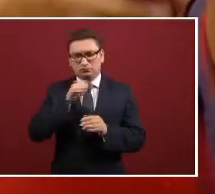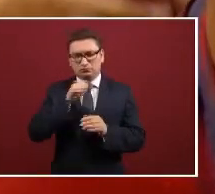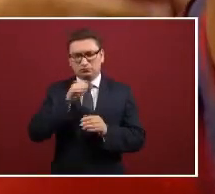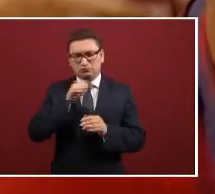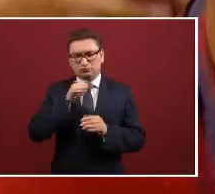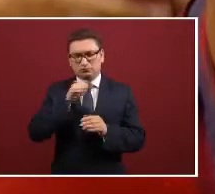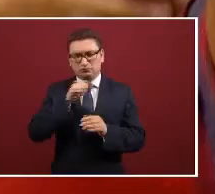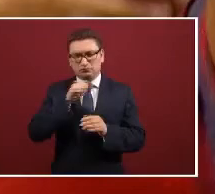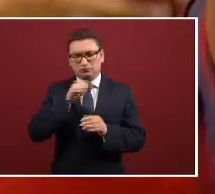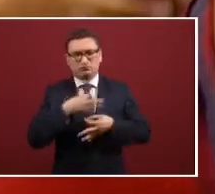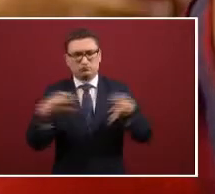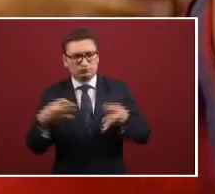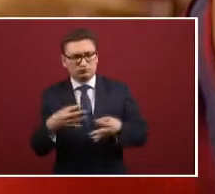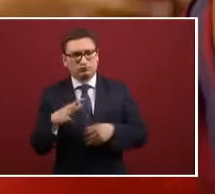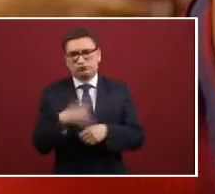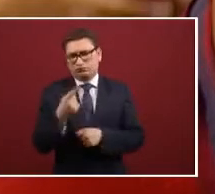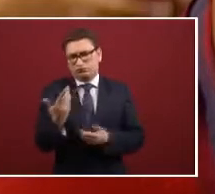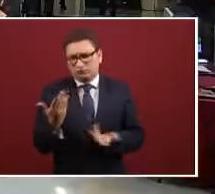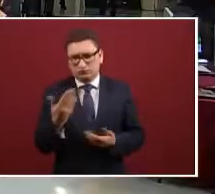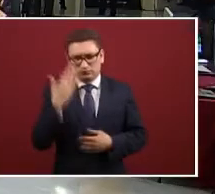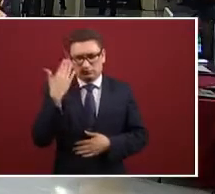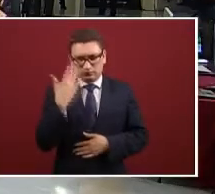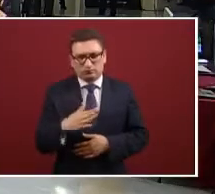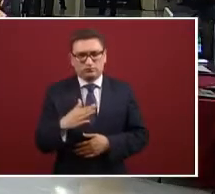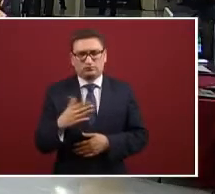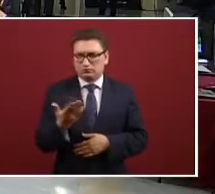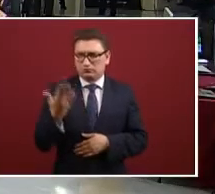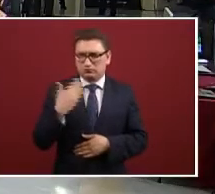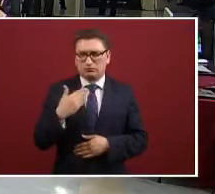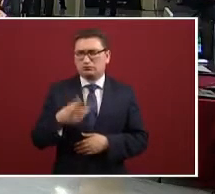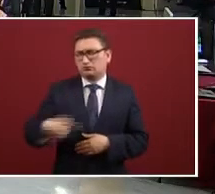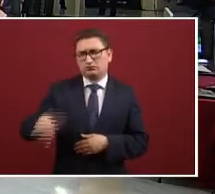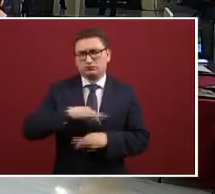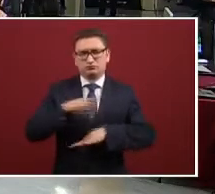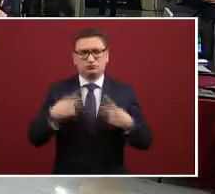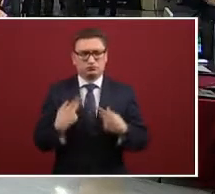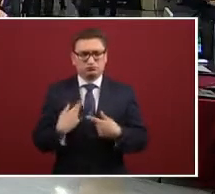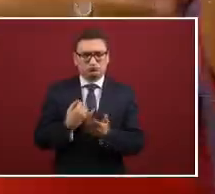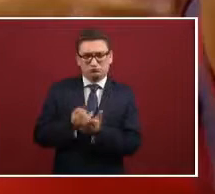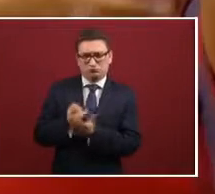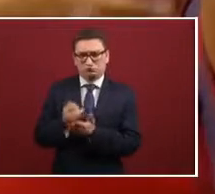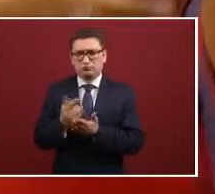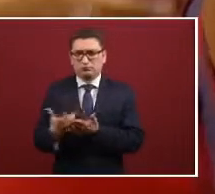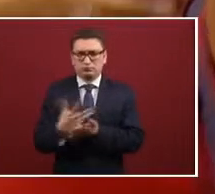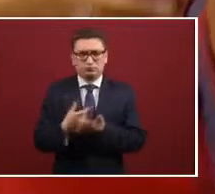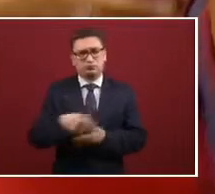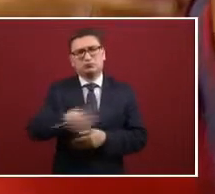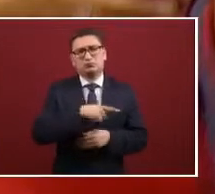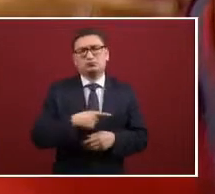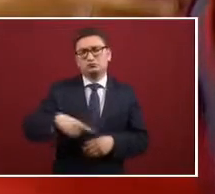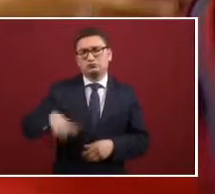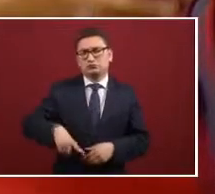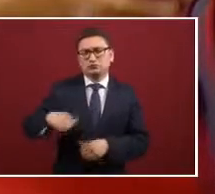lista ya que al final de cuentas se pagó con los impuestos de todos los mexicanos y yo creo que tienen derecho todos los